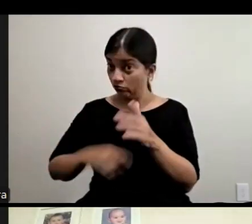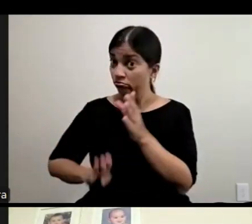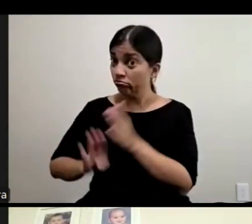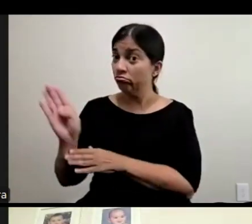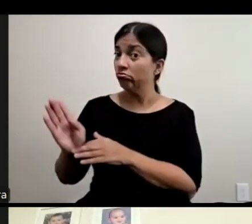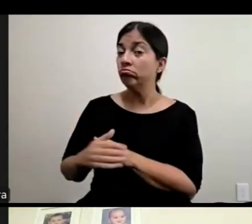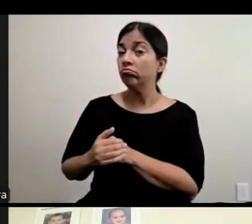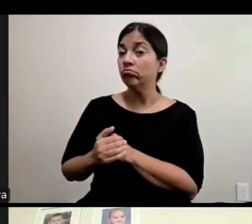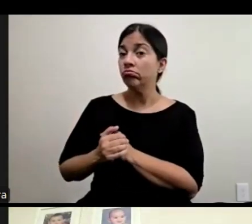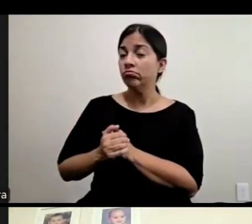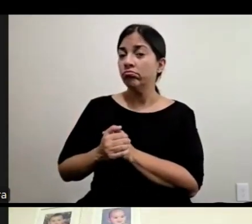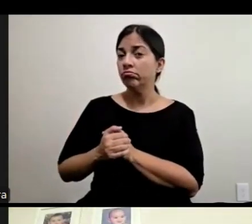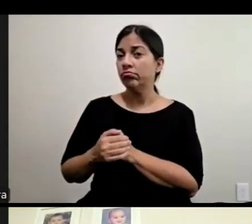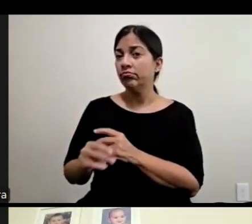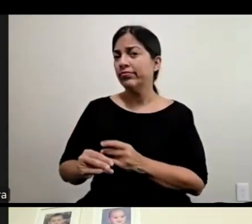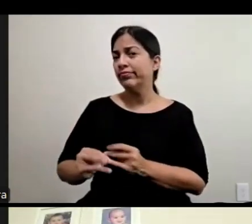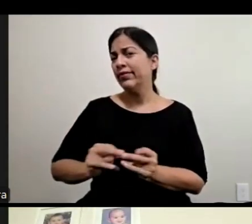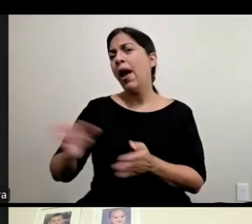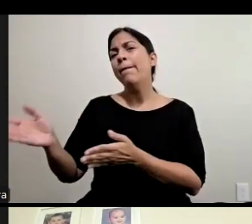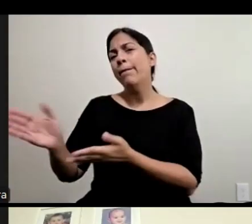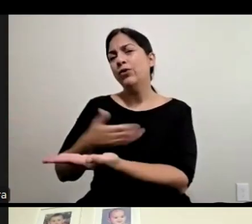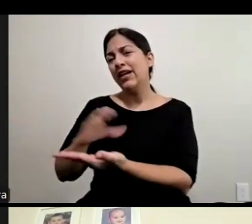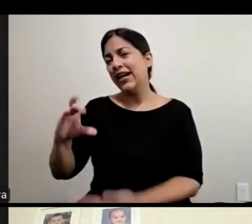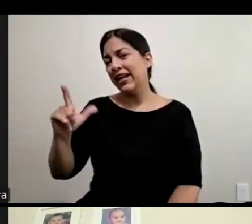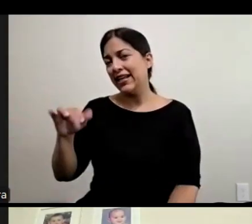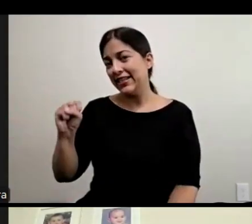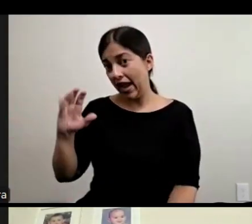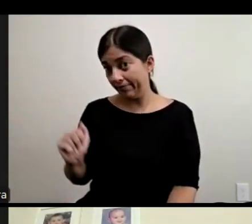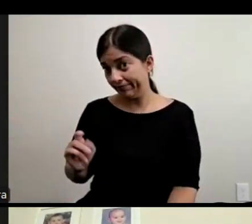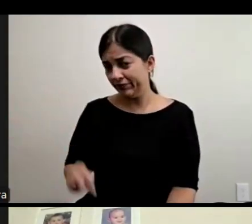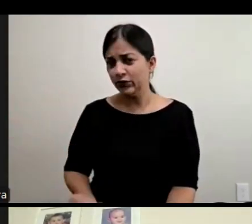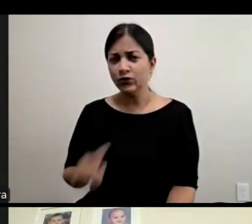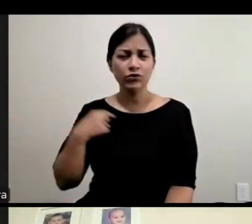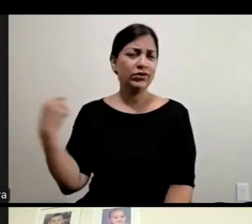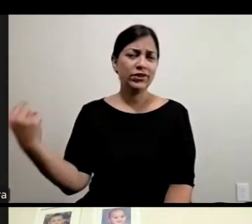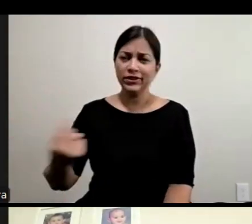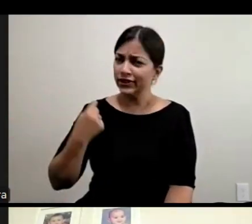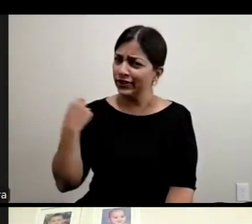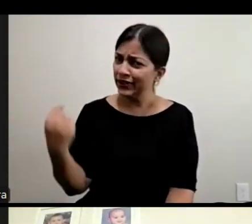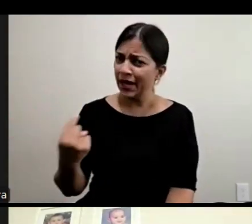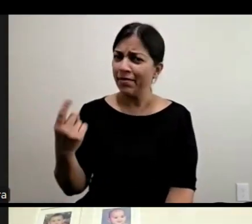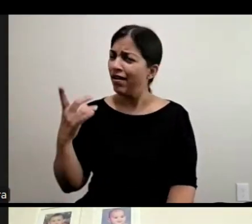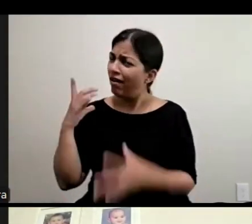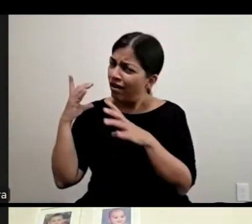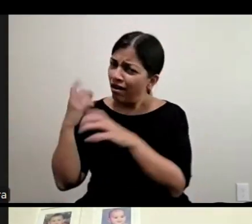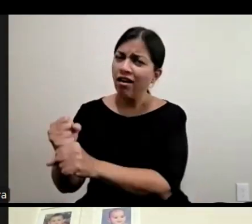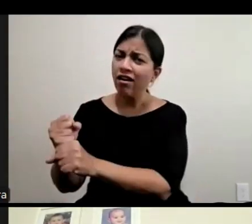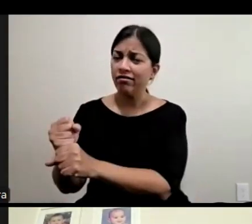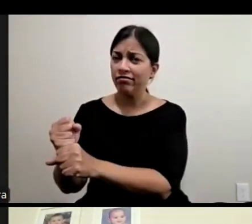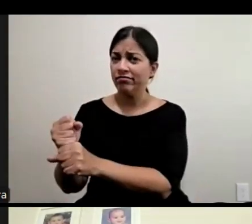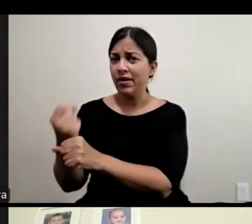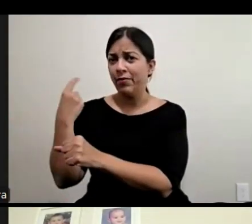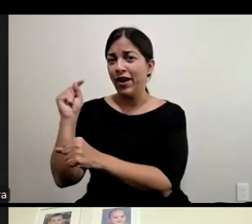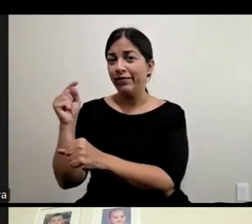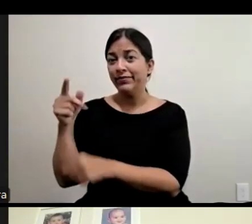lado de la música clásica. Siempre tuve esa afinidad por las pelucas, como